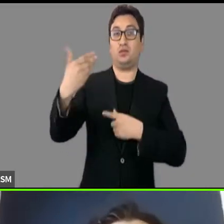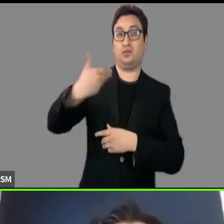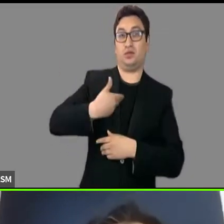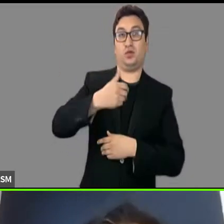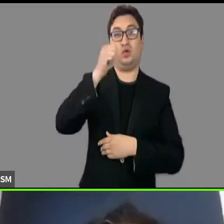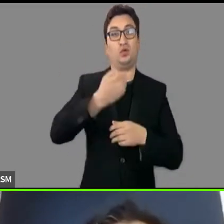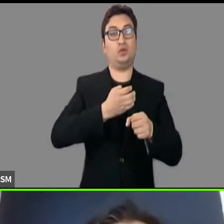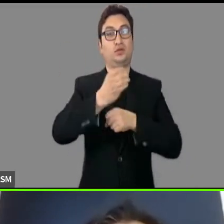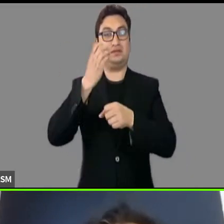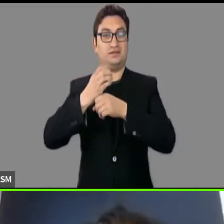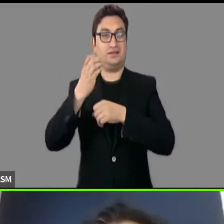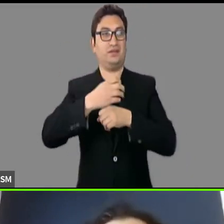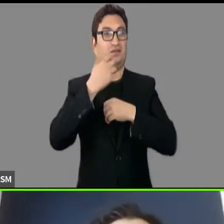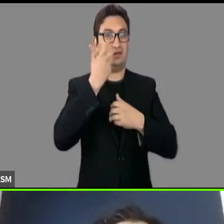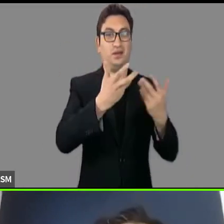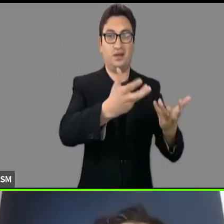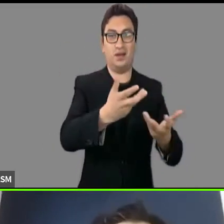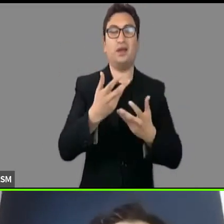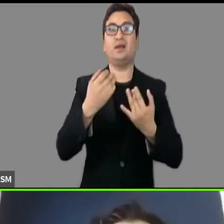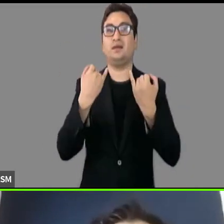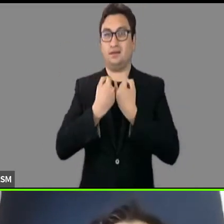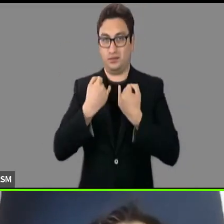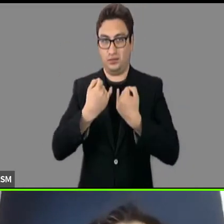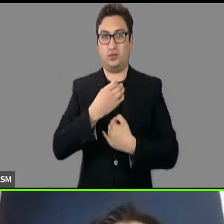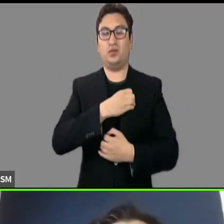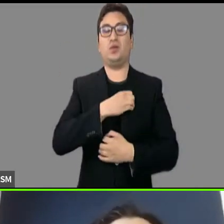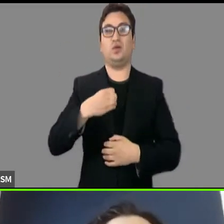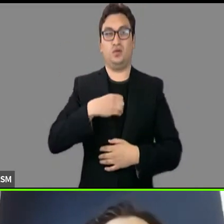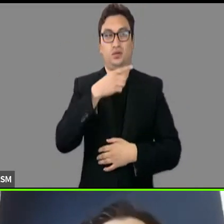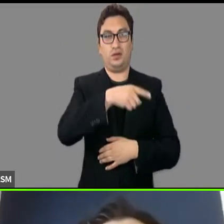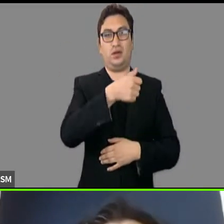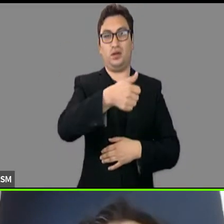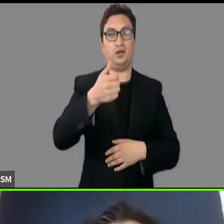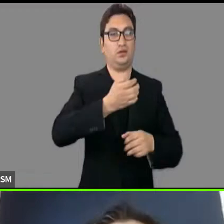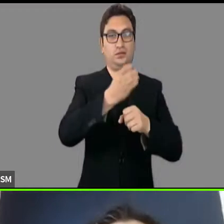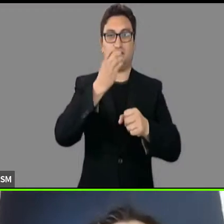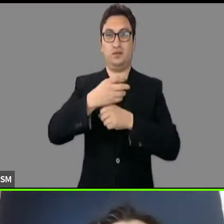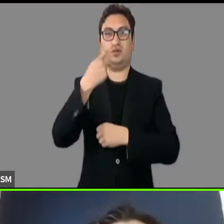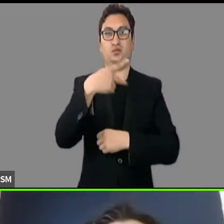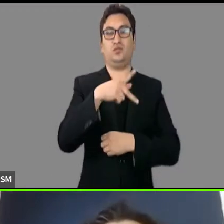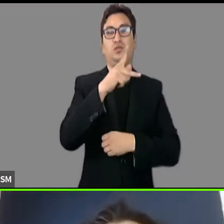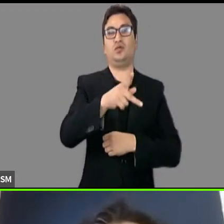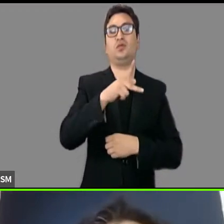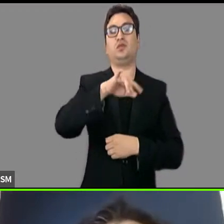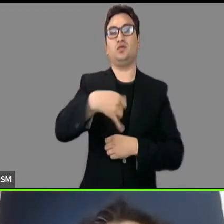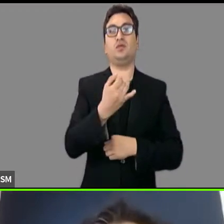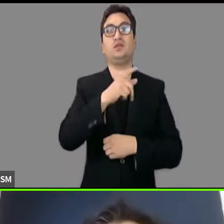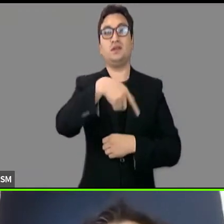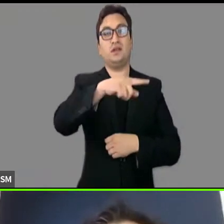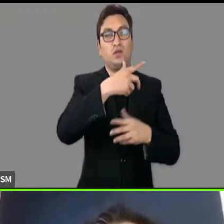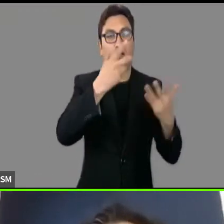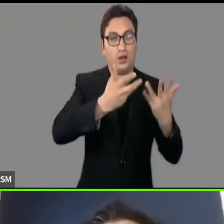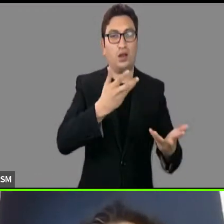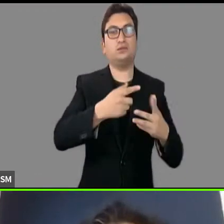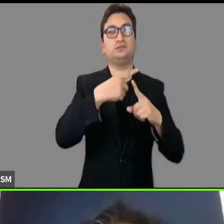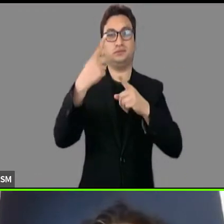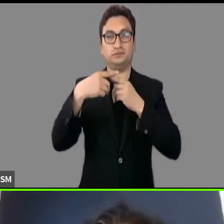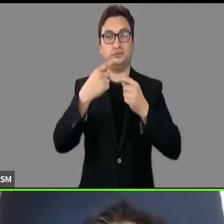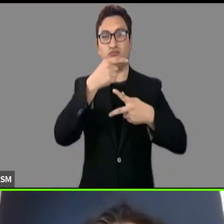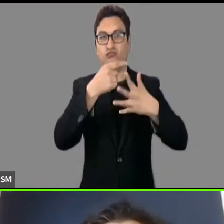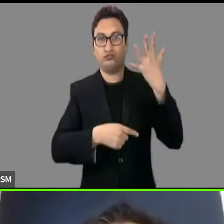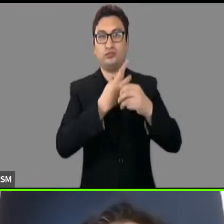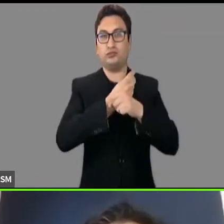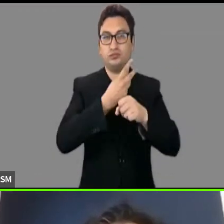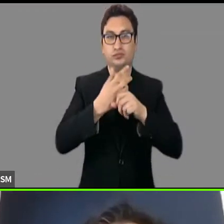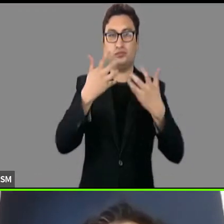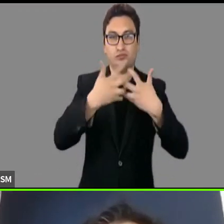una obligación del Estado, obviamente del Poder Judicial, de ampliar las alternativas y de implementar ajustes de procedimiento y programas de acceso